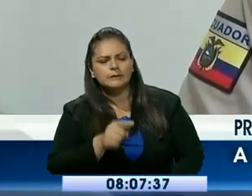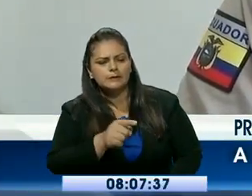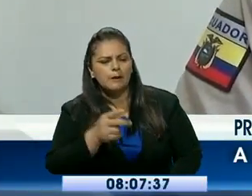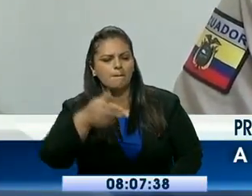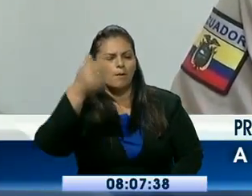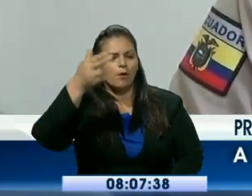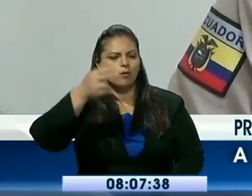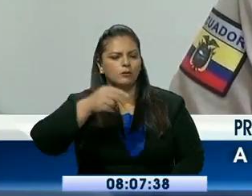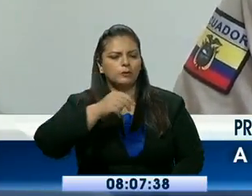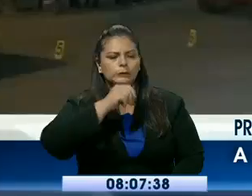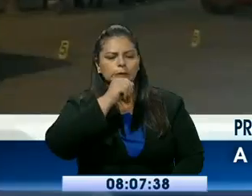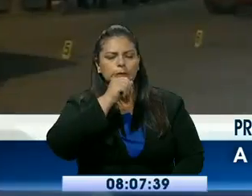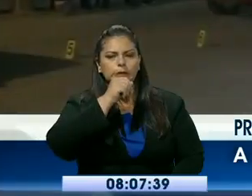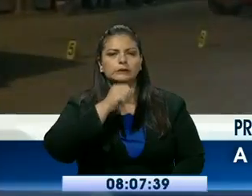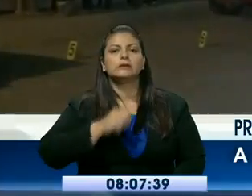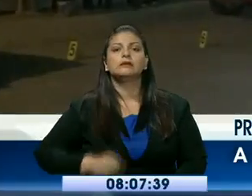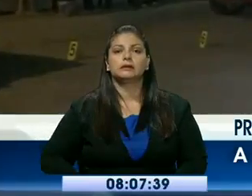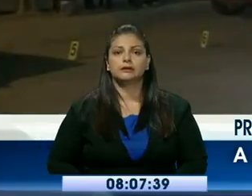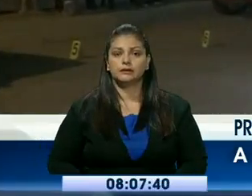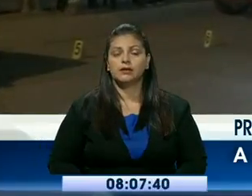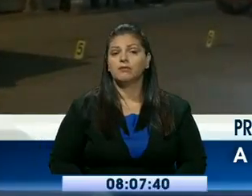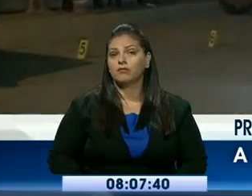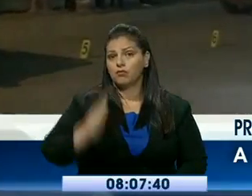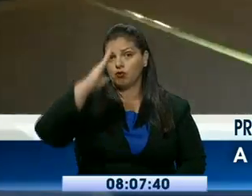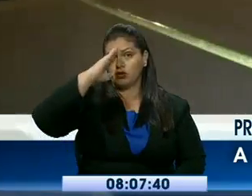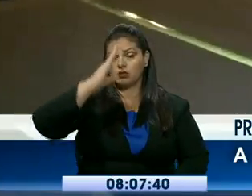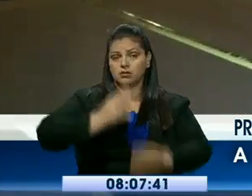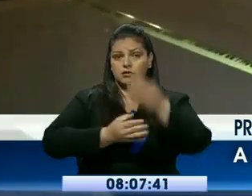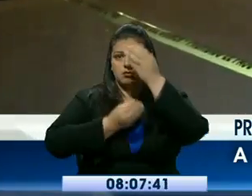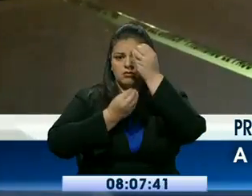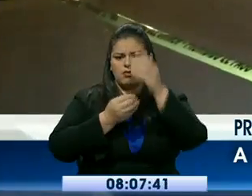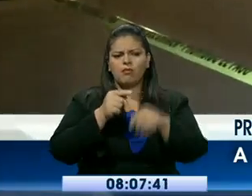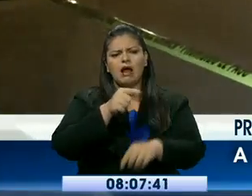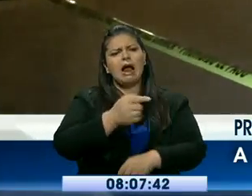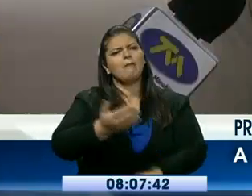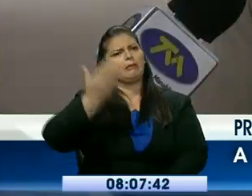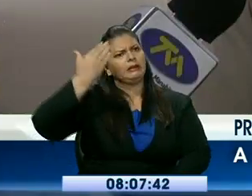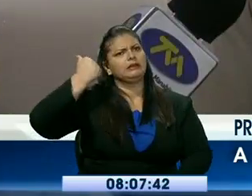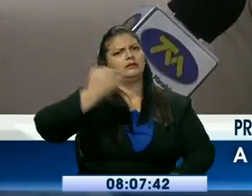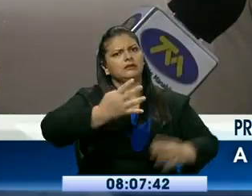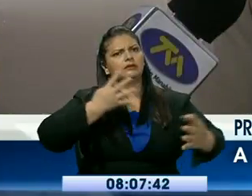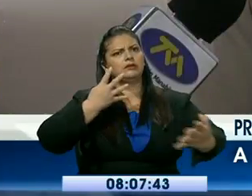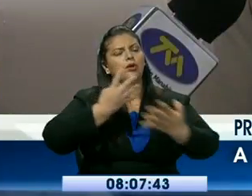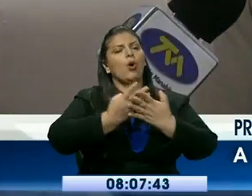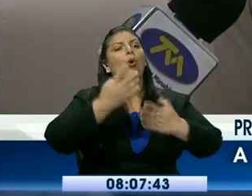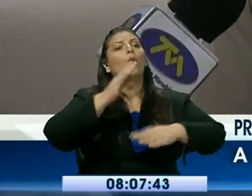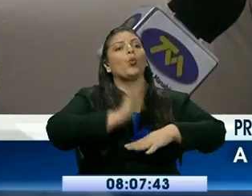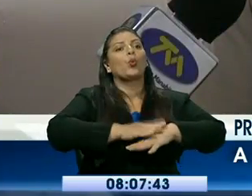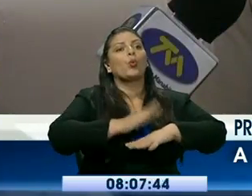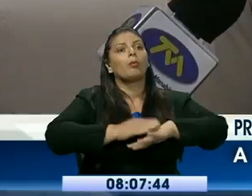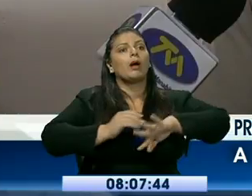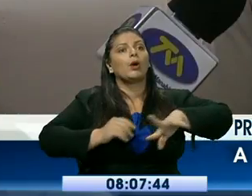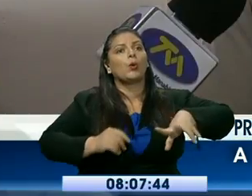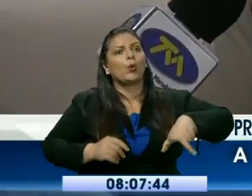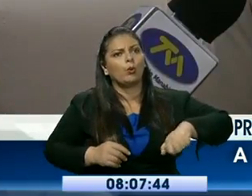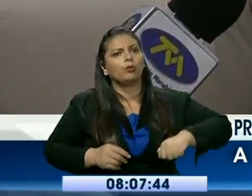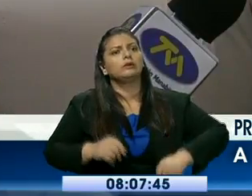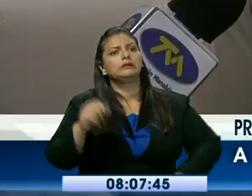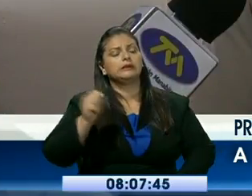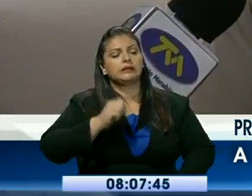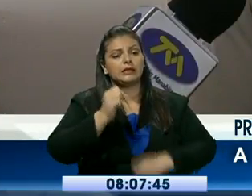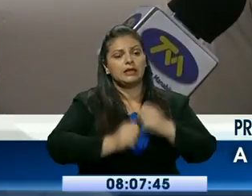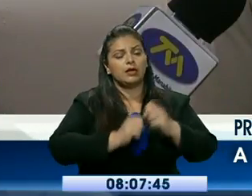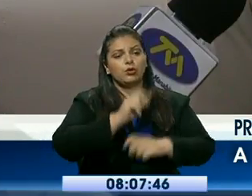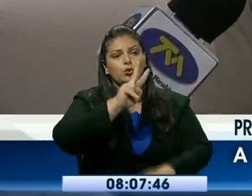de proyectil de arma de fuego. Según informó la policía, el fallecido tenía antecedentes penales. Por robo tenía en el 2015 y a su vez también